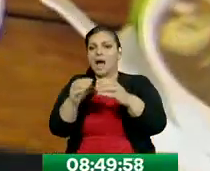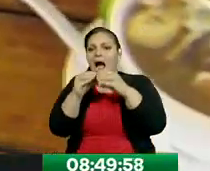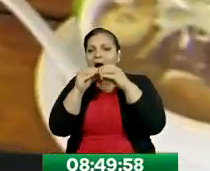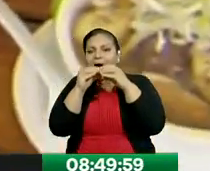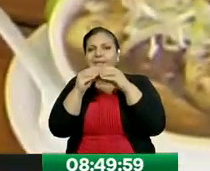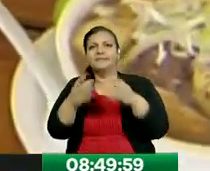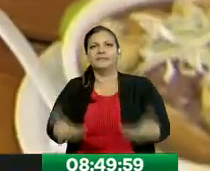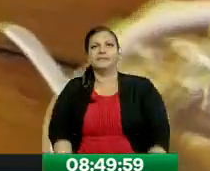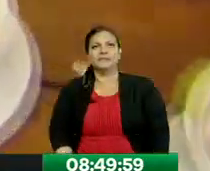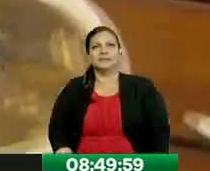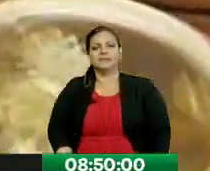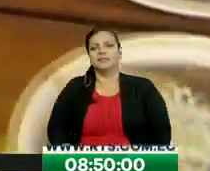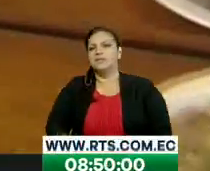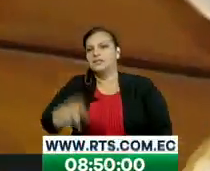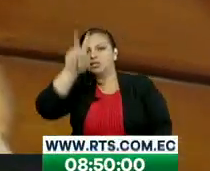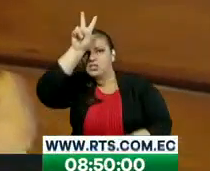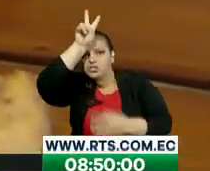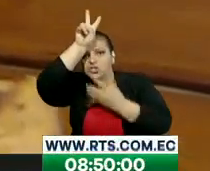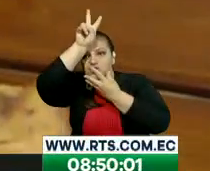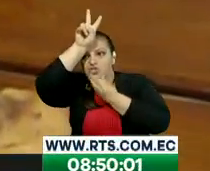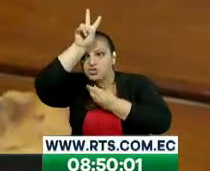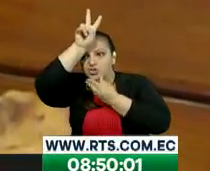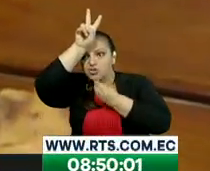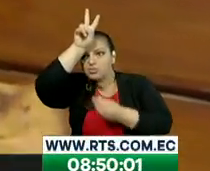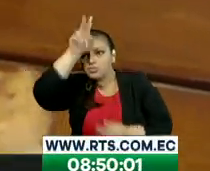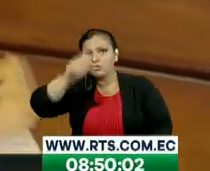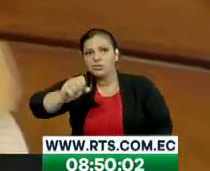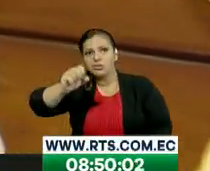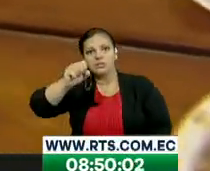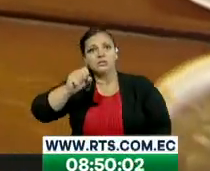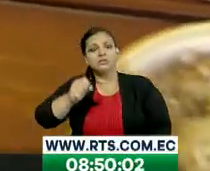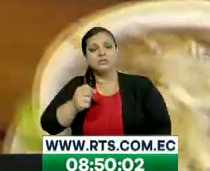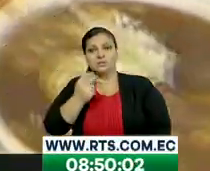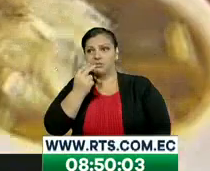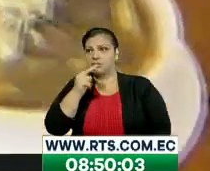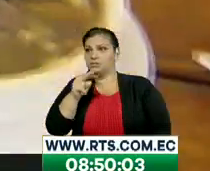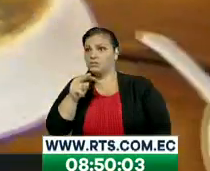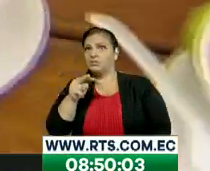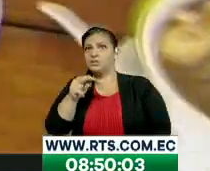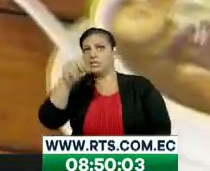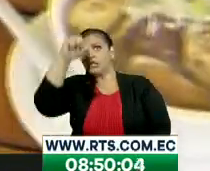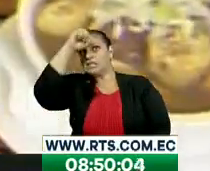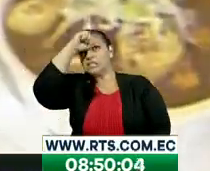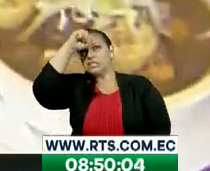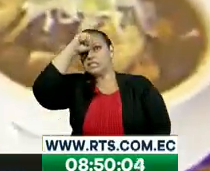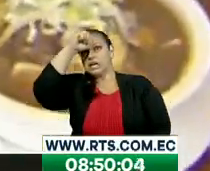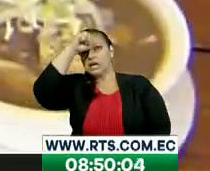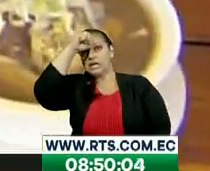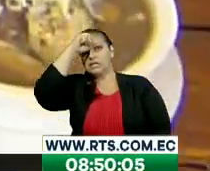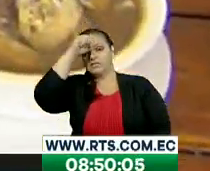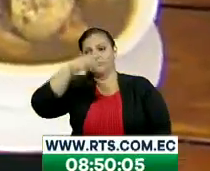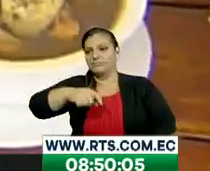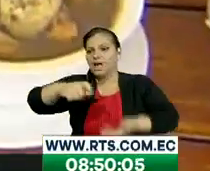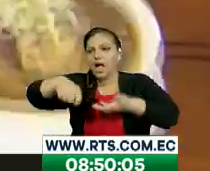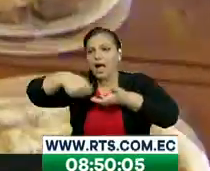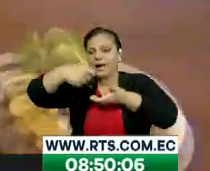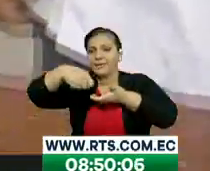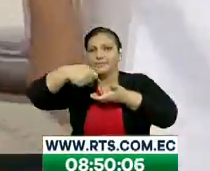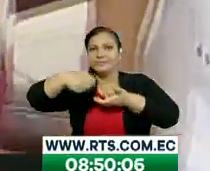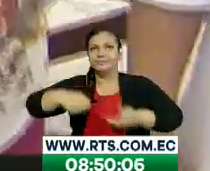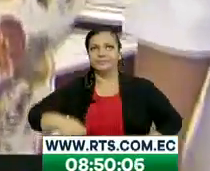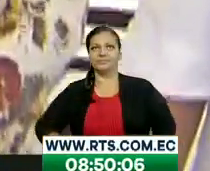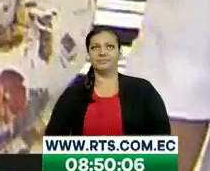chivo, chancho, ¿qué es? Chivo, seco de chivo. El riquísimo seco de chivo. El delicioso. Dígame usted, ¿qué presenta? El caldo